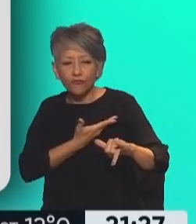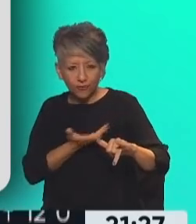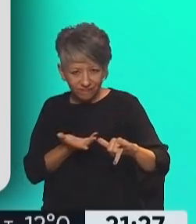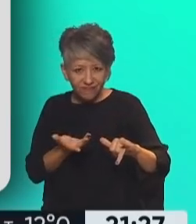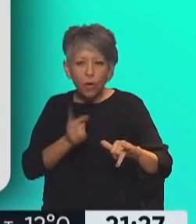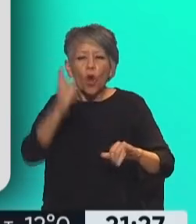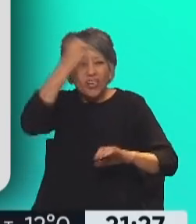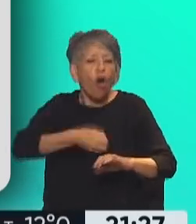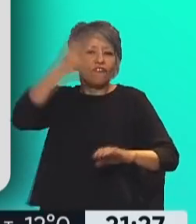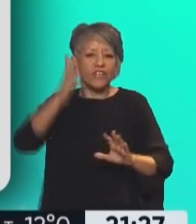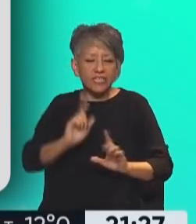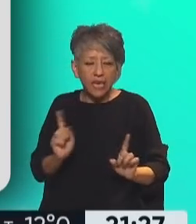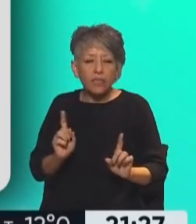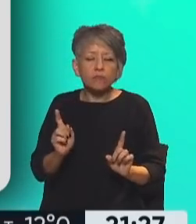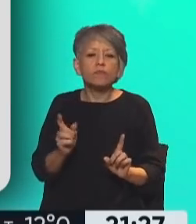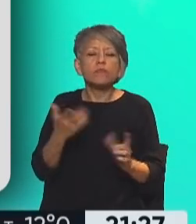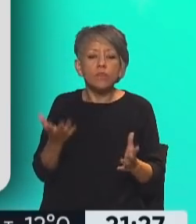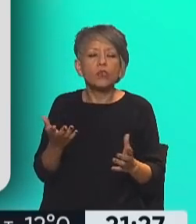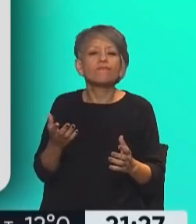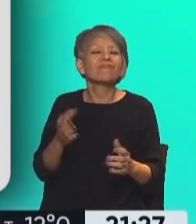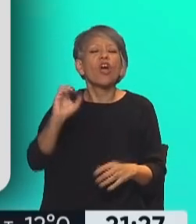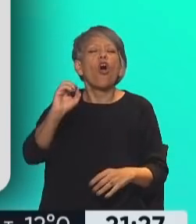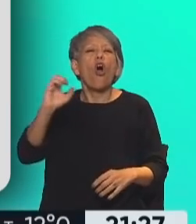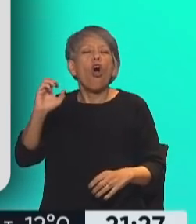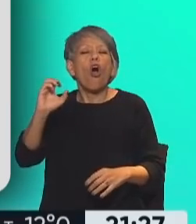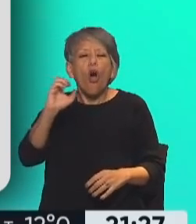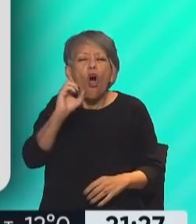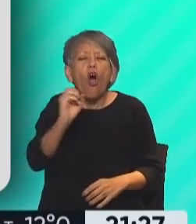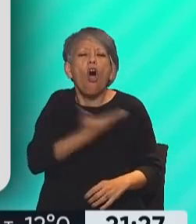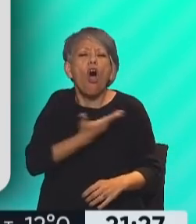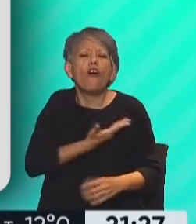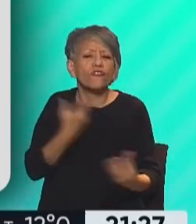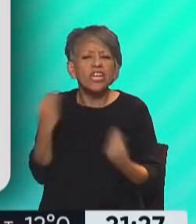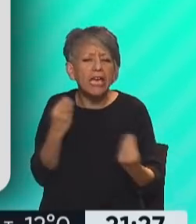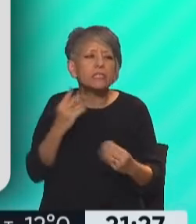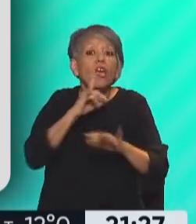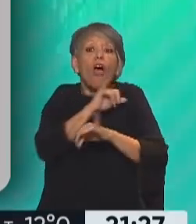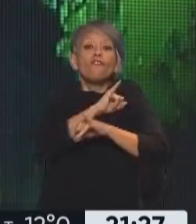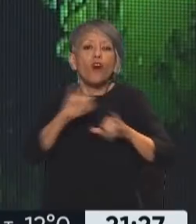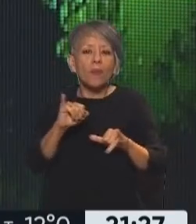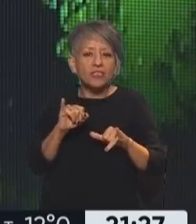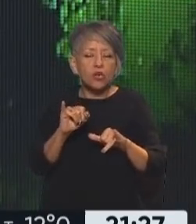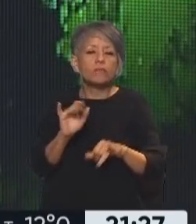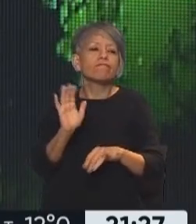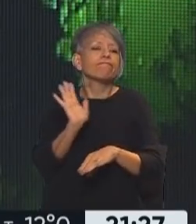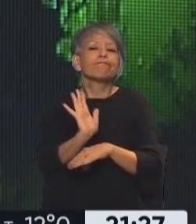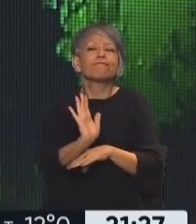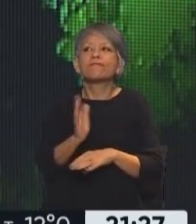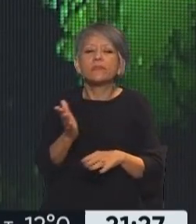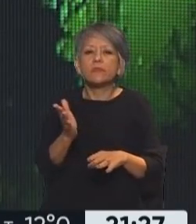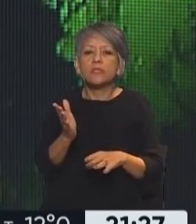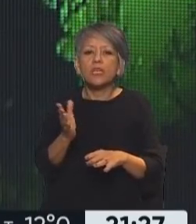esa aclaración, no estaríamos hablando de esto. Cuando hablamos de un off, básicamente estamos hablando de una información off the record, ¿sí? Digamos,